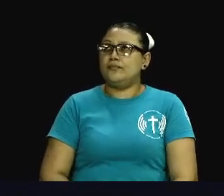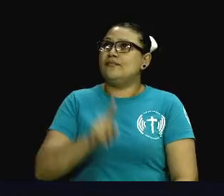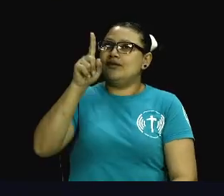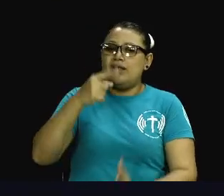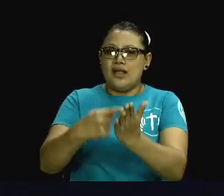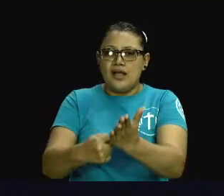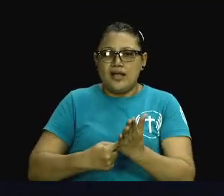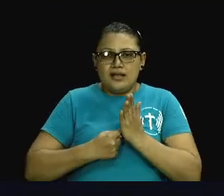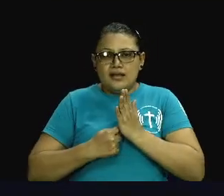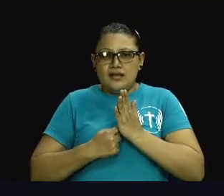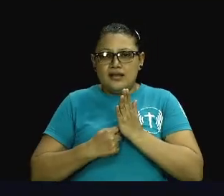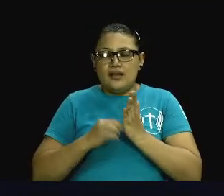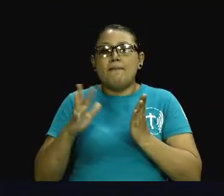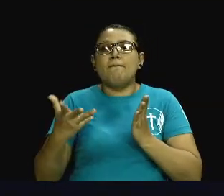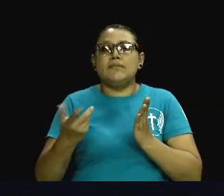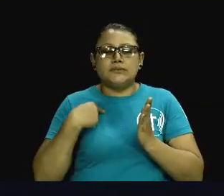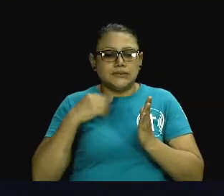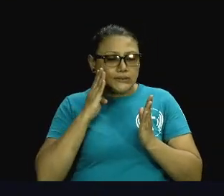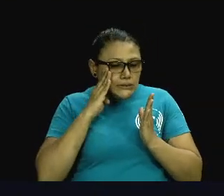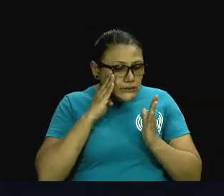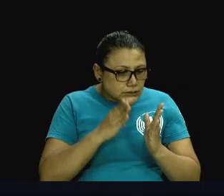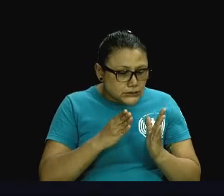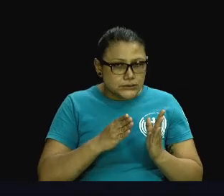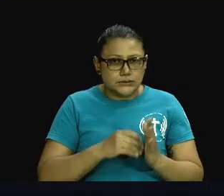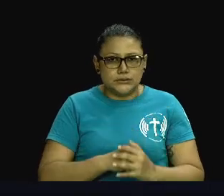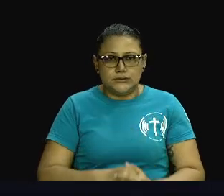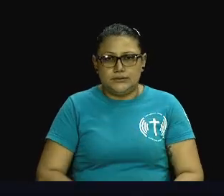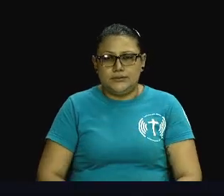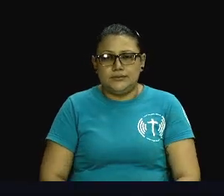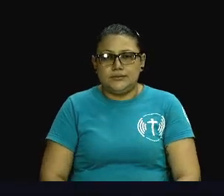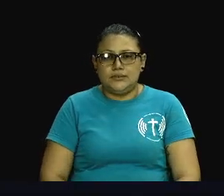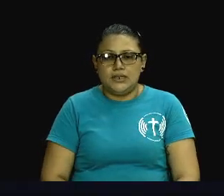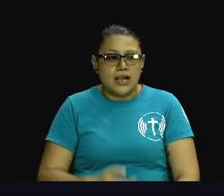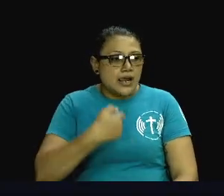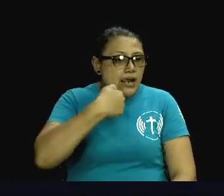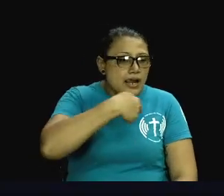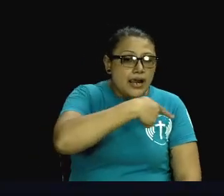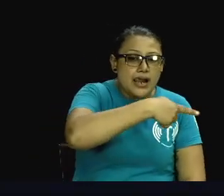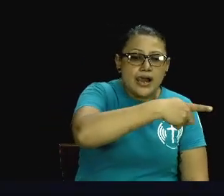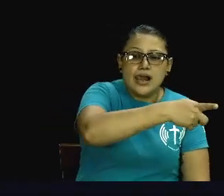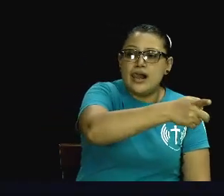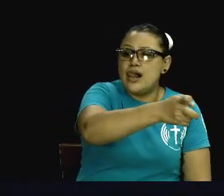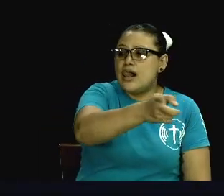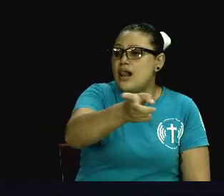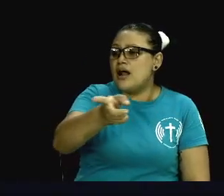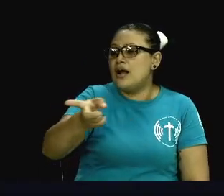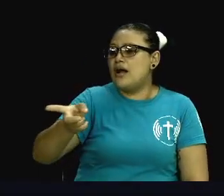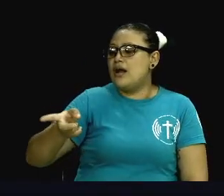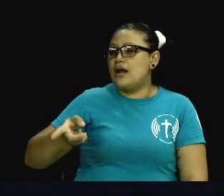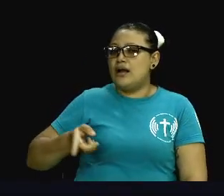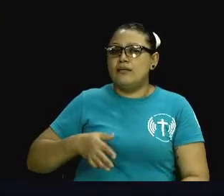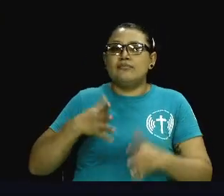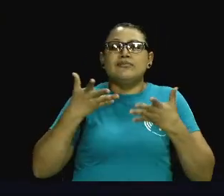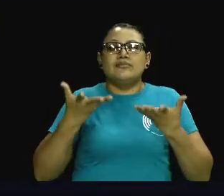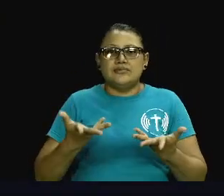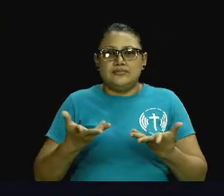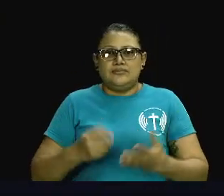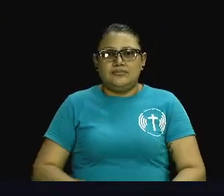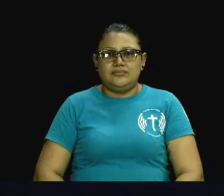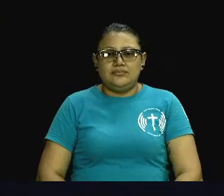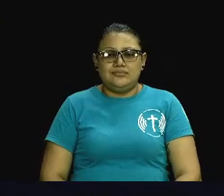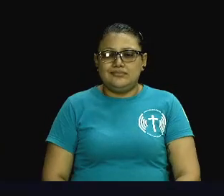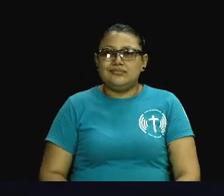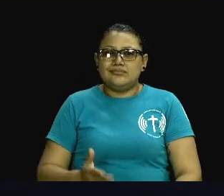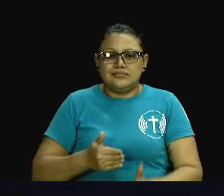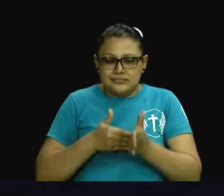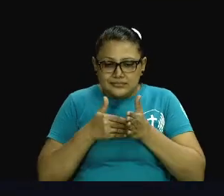para que prestemos atención y no vayamos a dar la vuelta a toda la manzana cuando el rótulo está al principio y dice